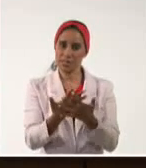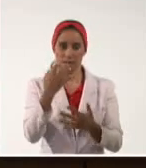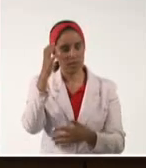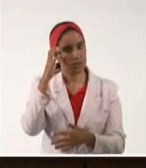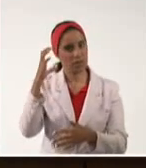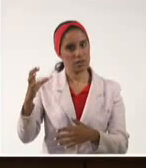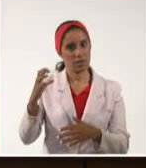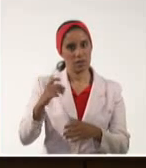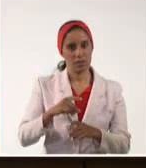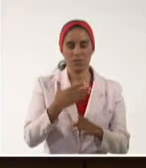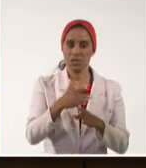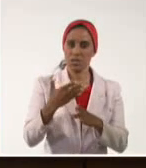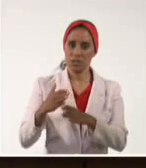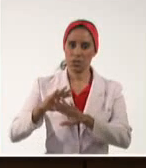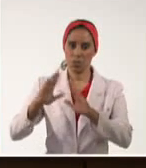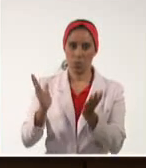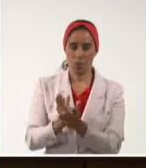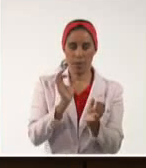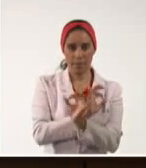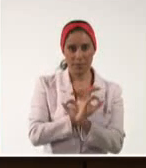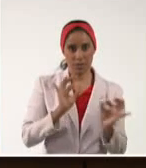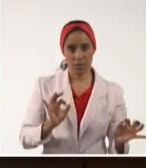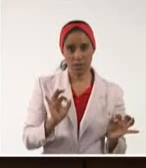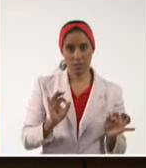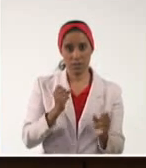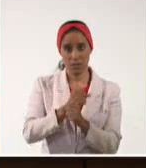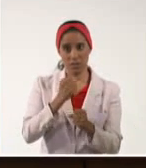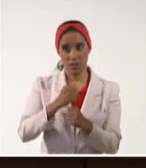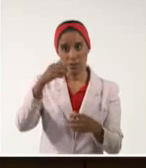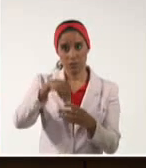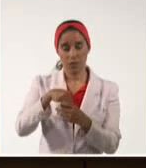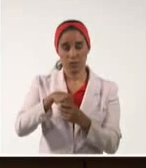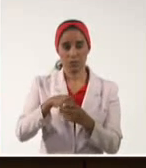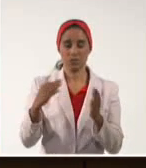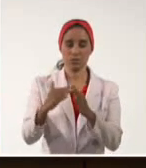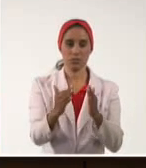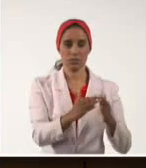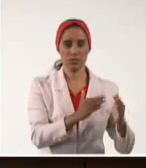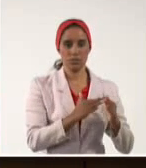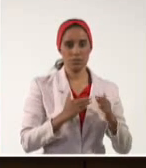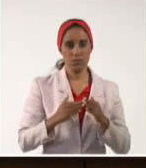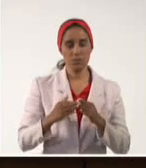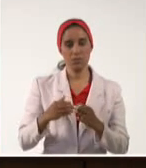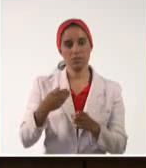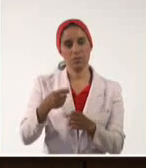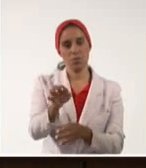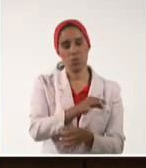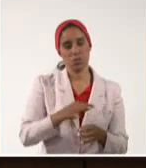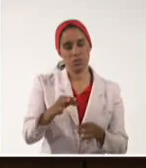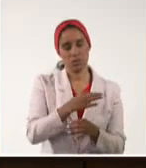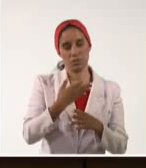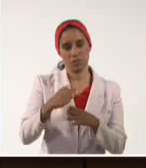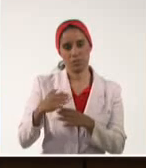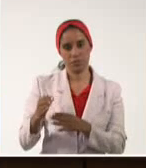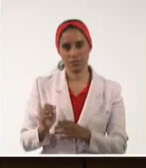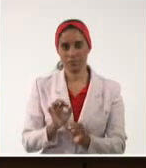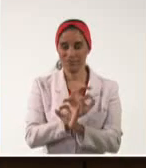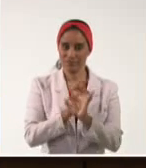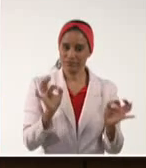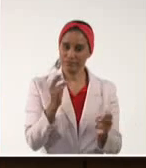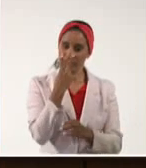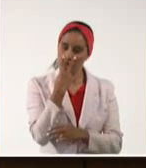los ámbitos y el trabajo organizado desde las comunidades y los municipios. Especial